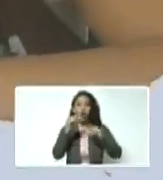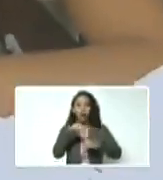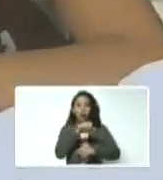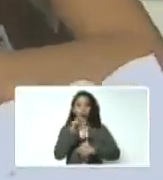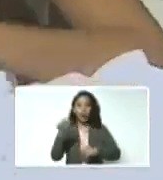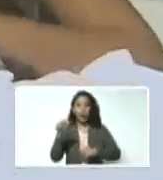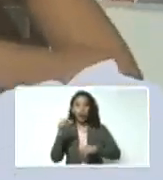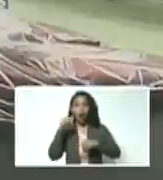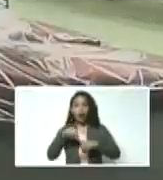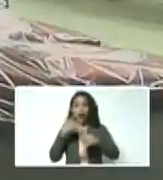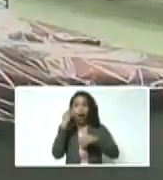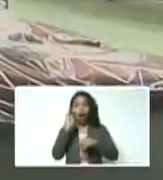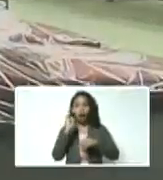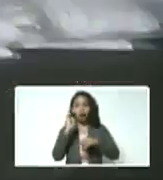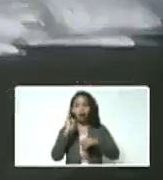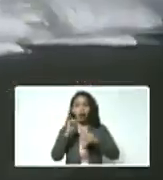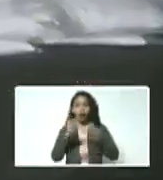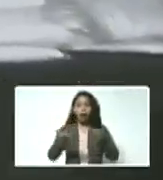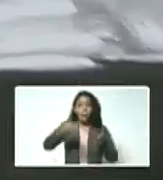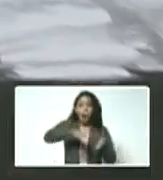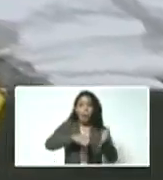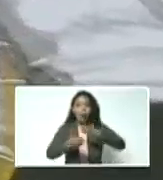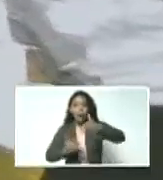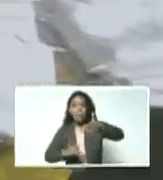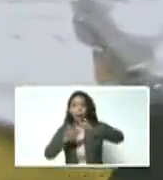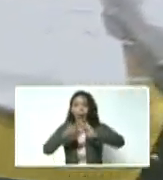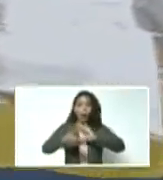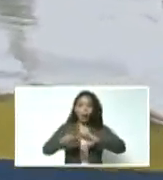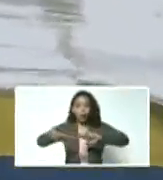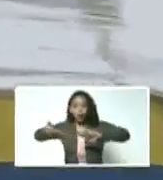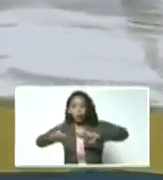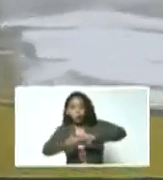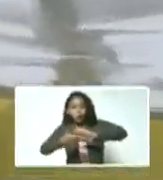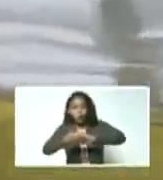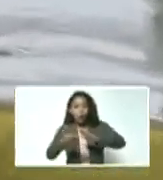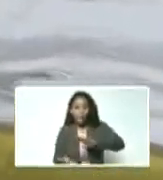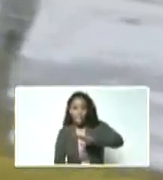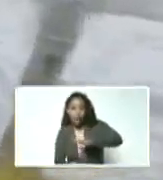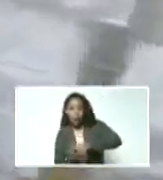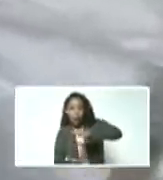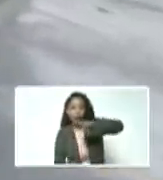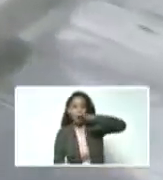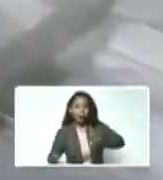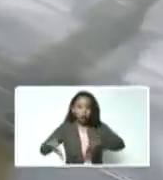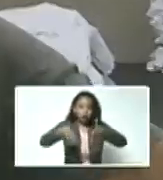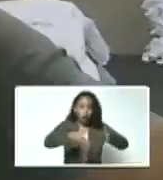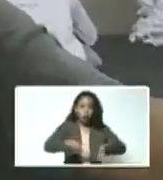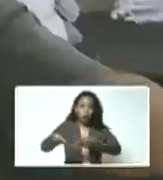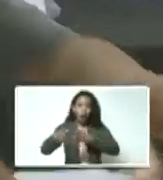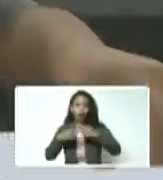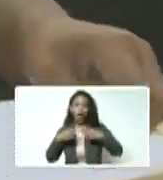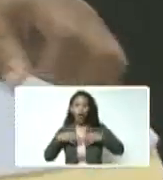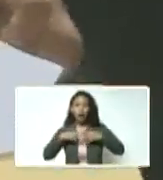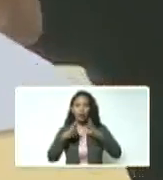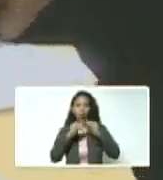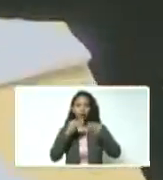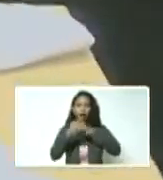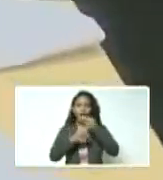aquí están doblando, mi comandante, están ya para empaquetar. Van bien bonitos, la franela, todo lo que están